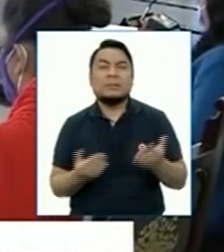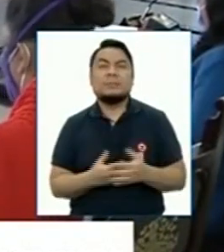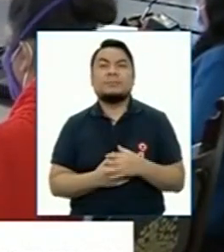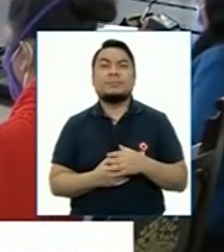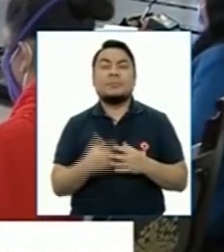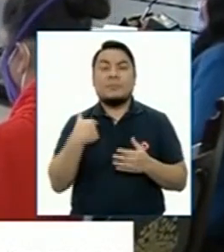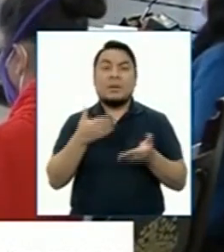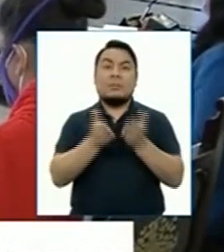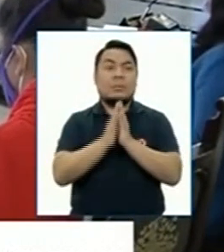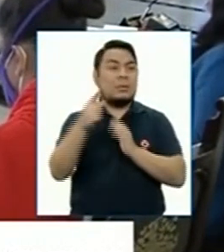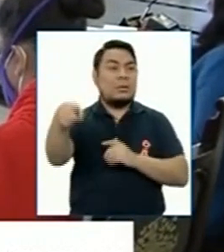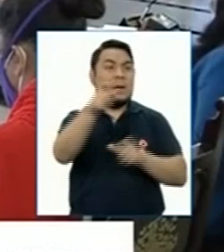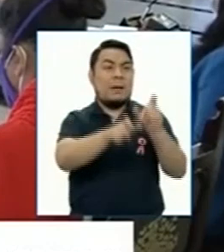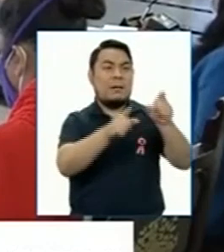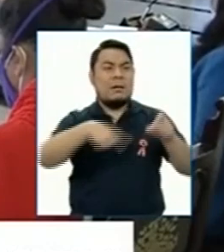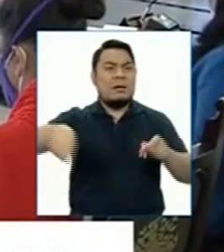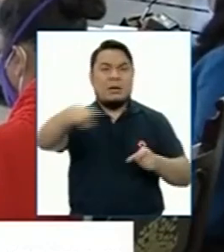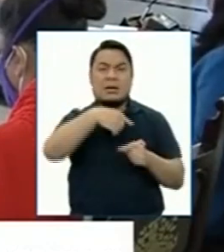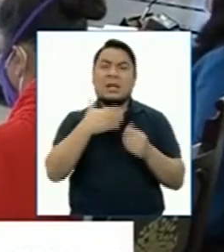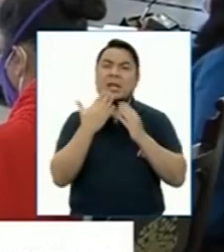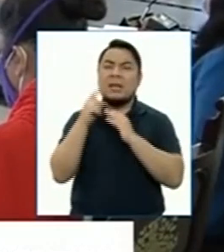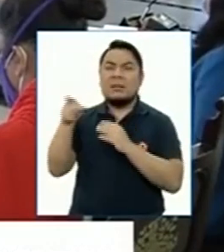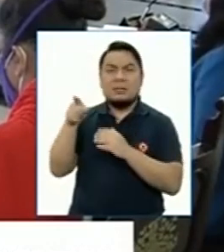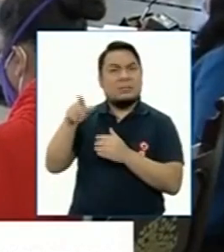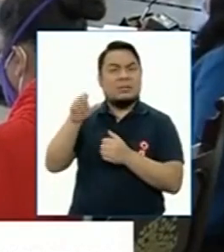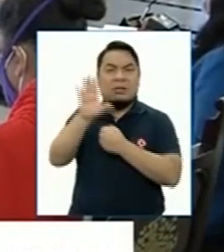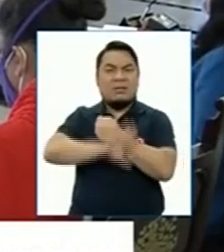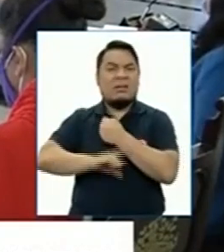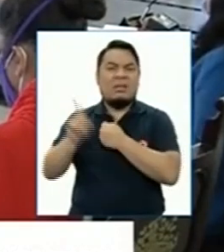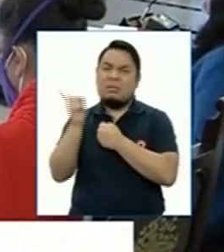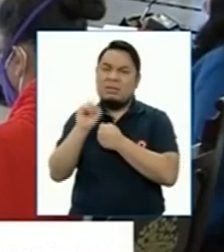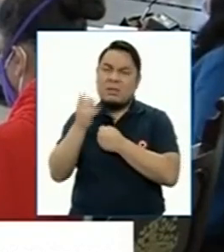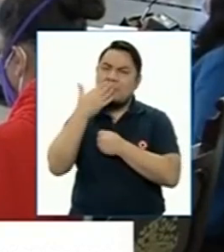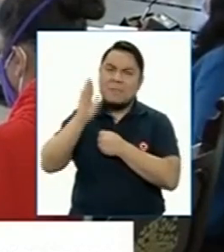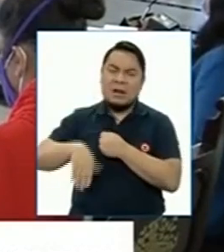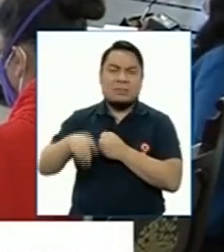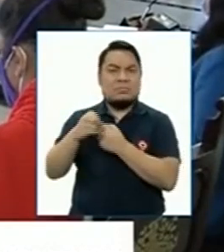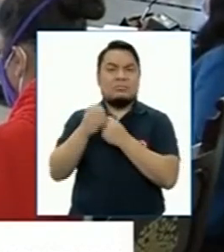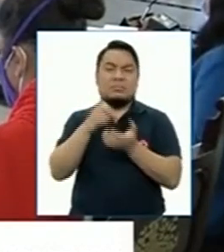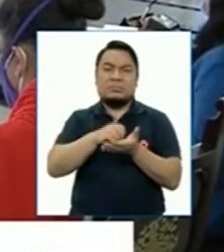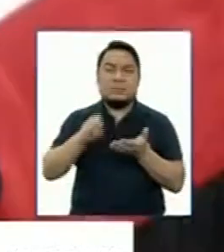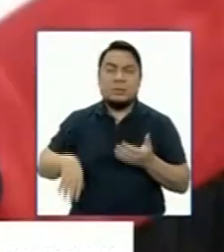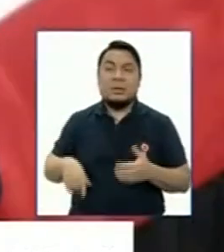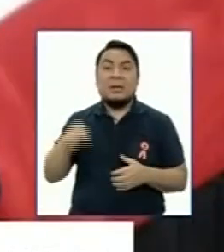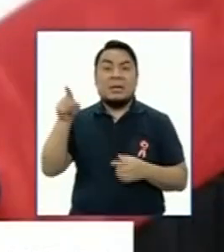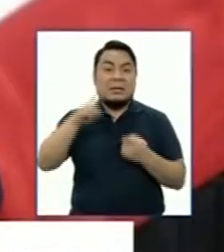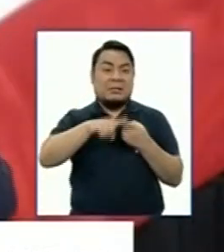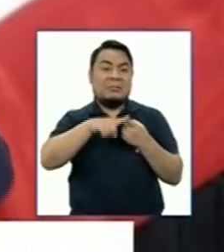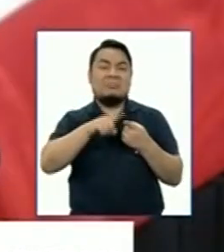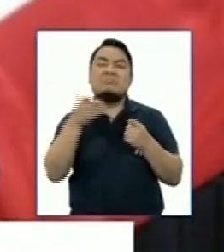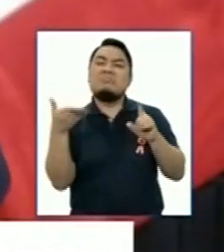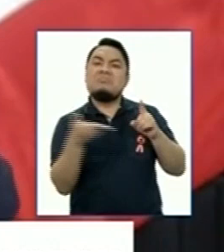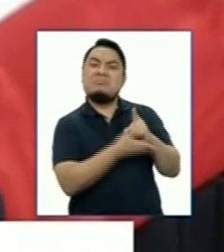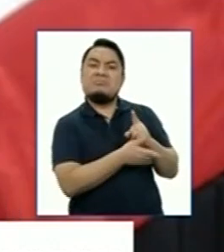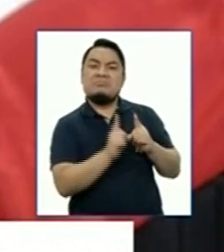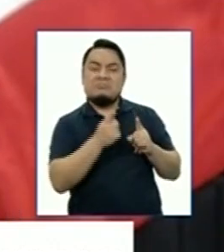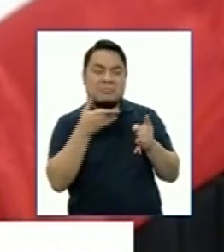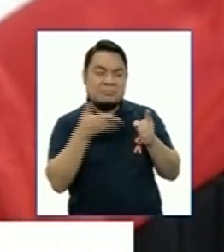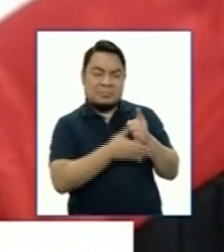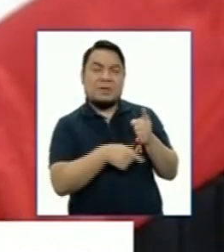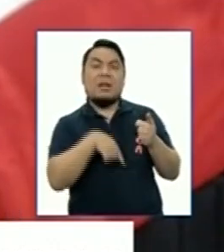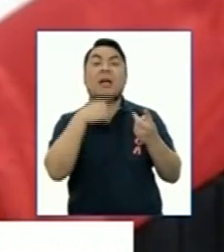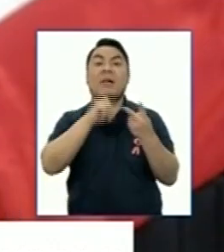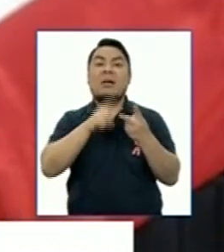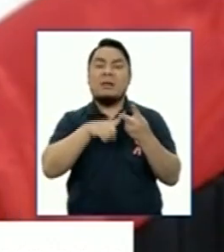parlamentarios para empezar a mirar en ese sentido la discusión yo quisiera creer que luego del